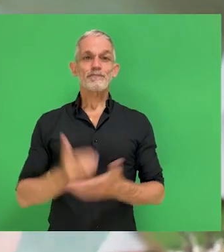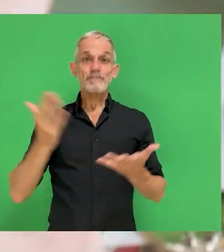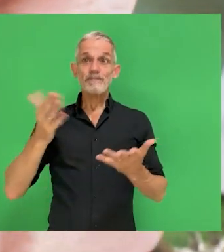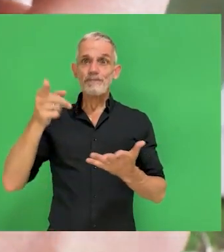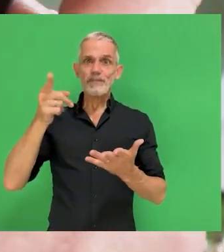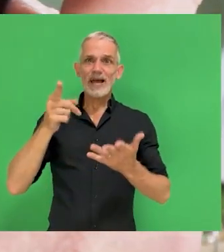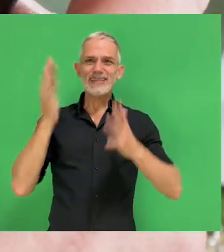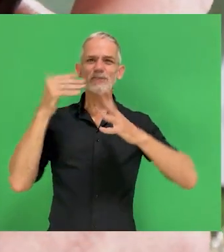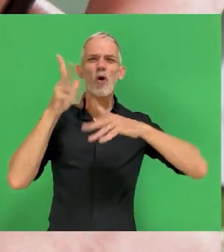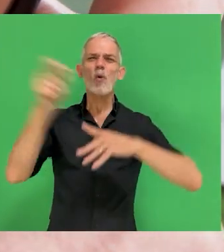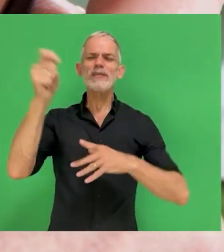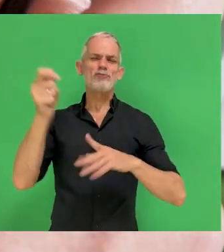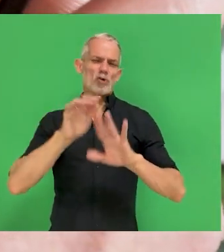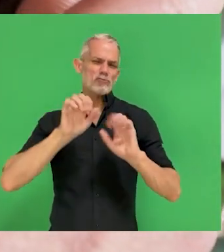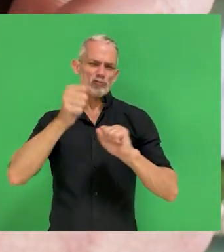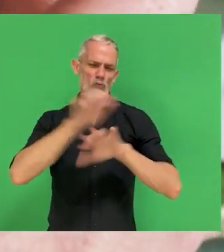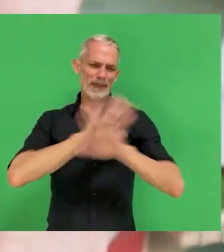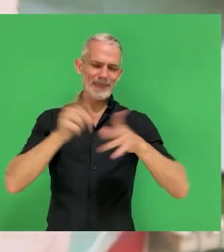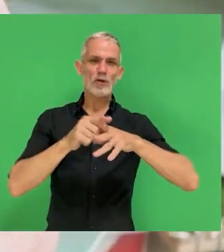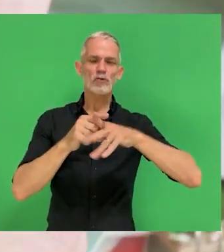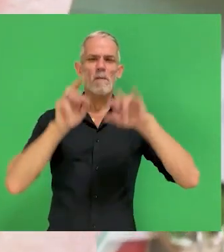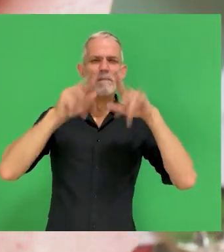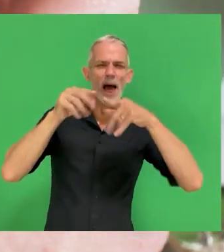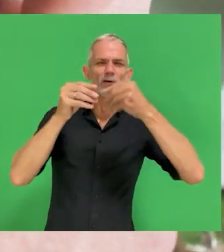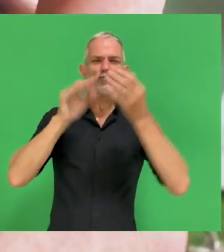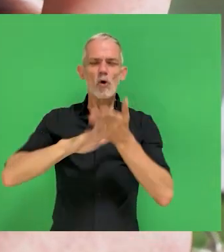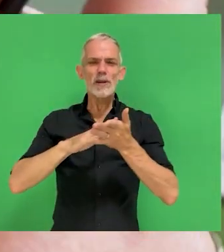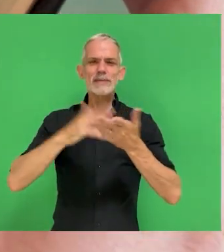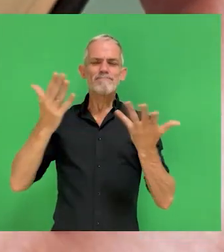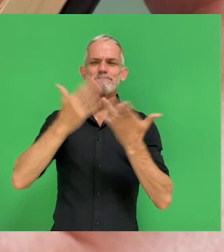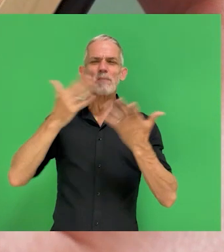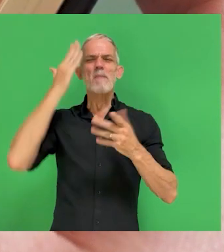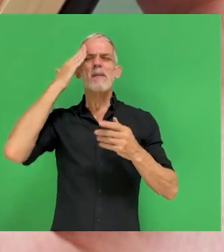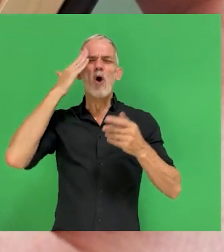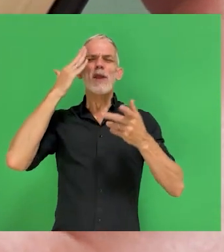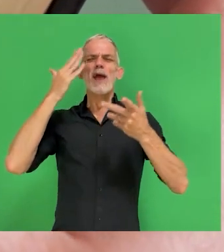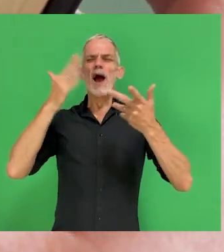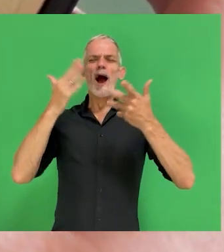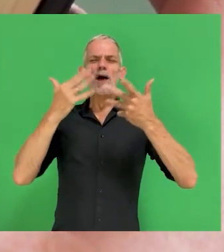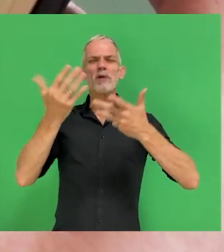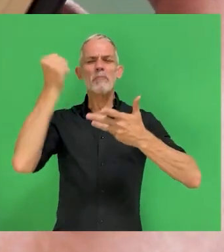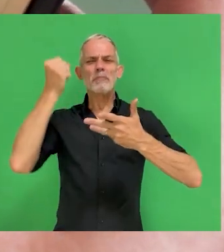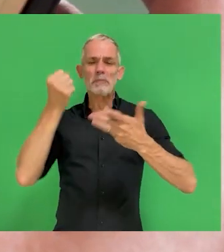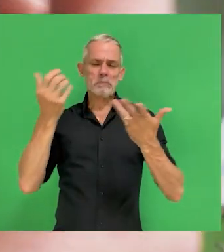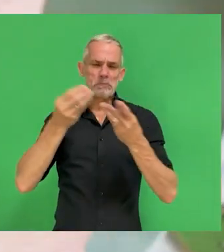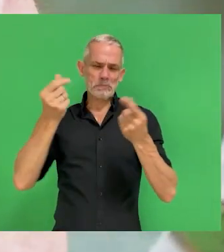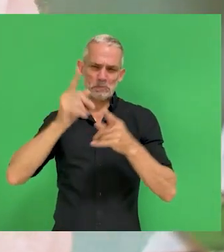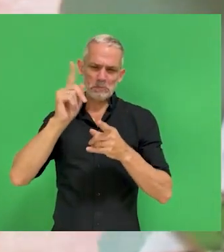Claro, se habían suspendido los juicios, no había una política de memoria muy